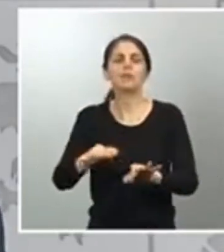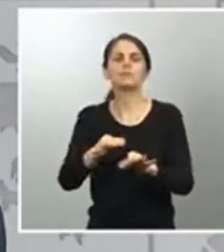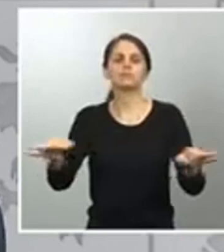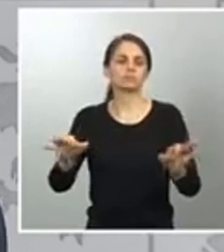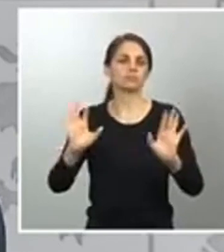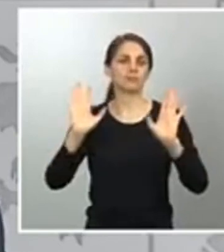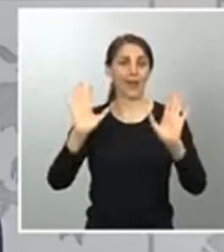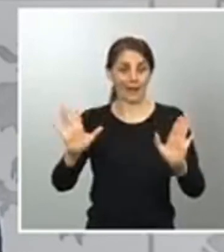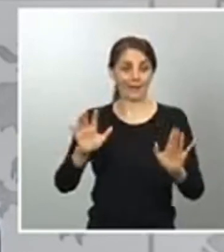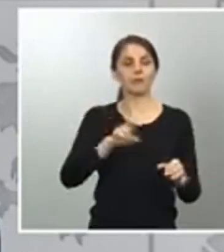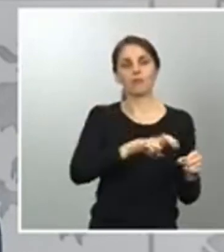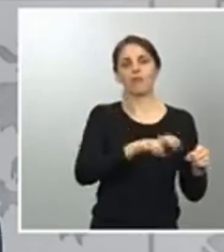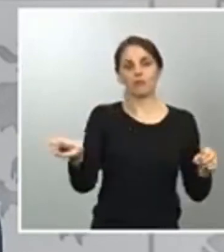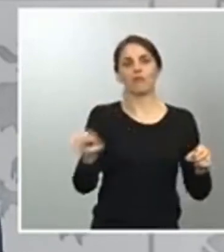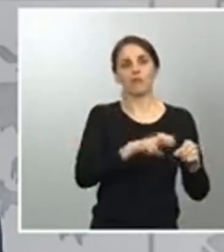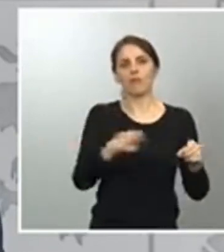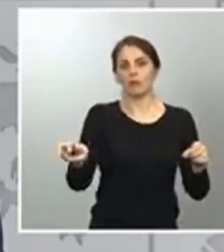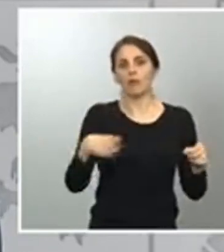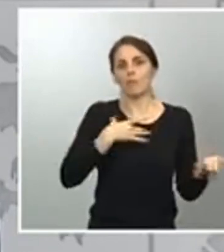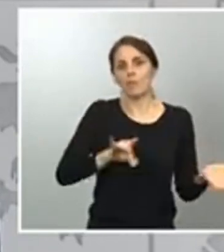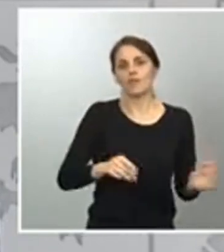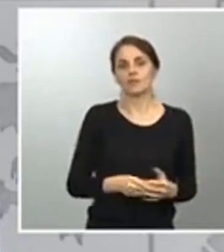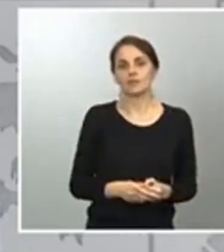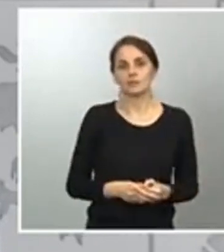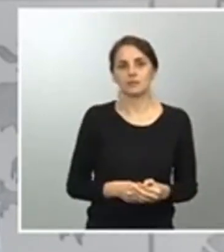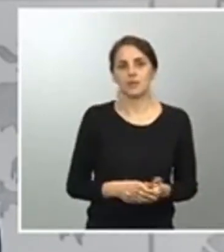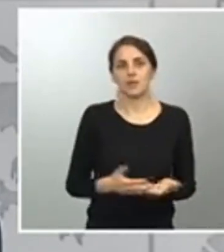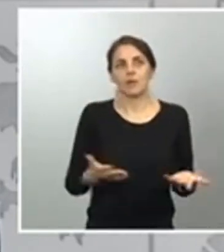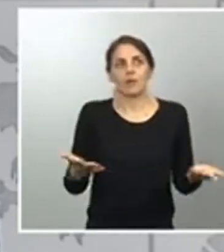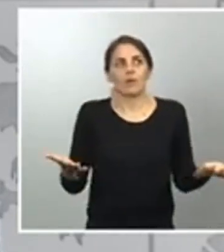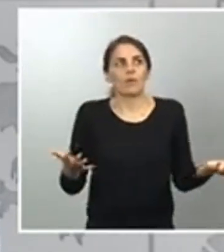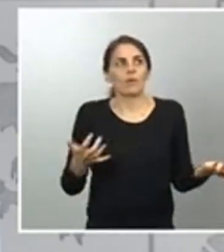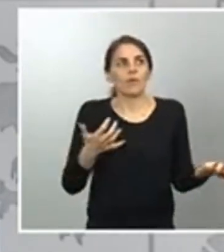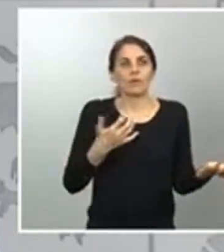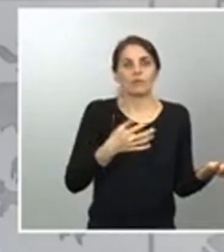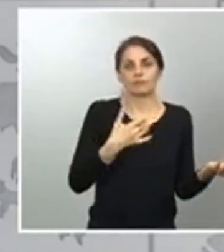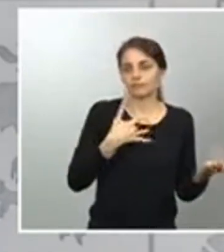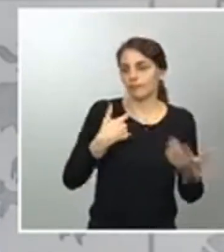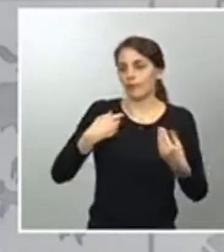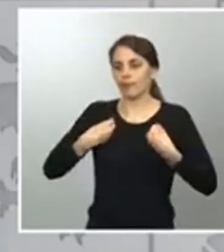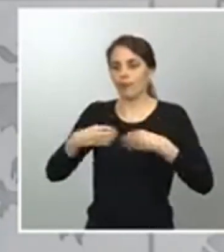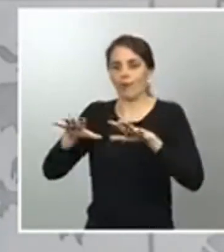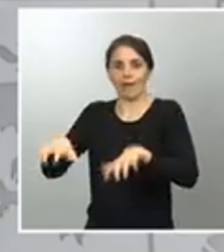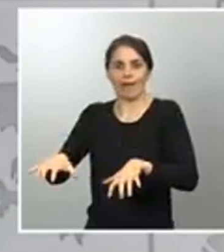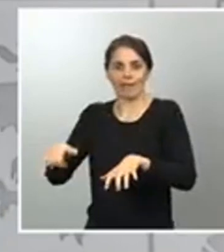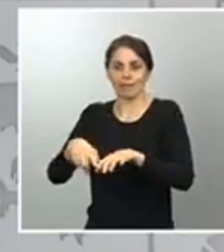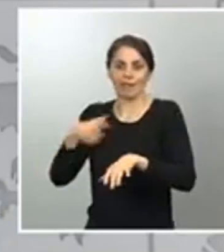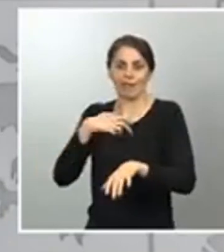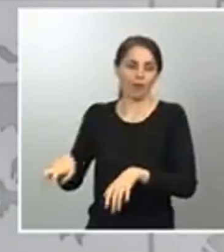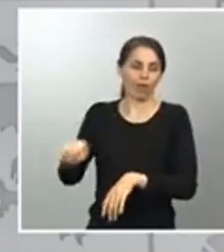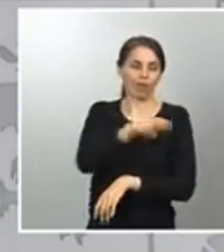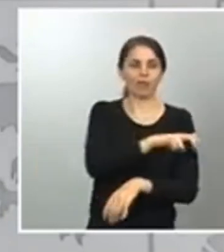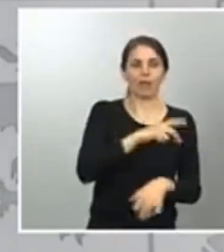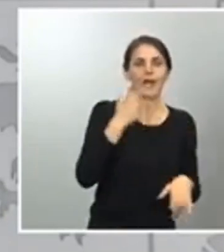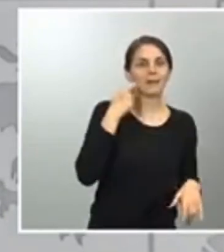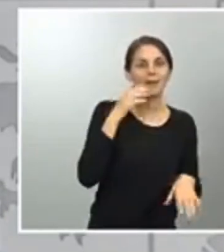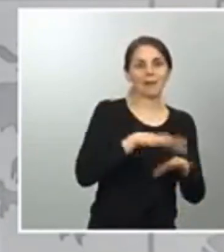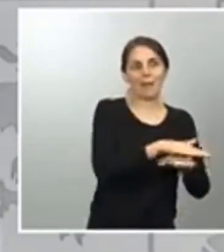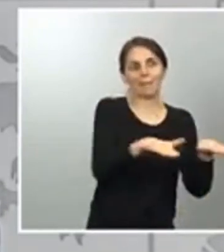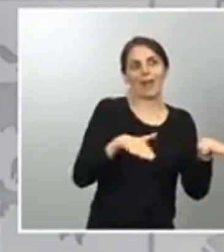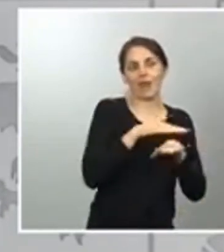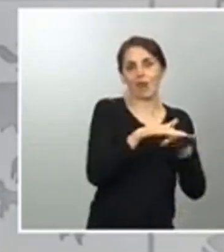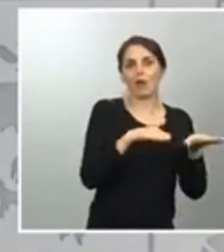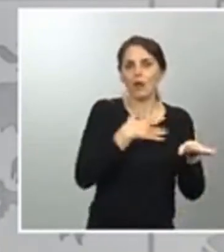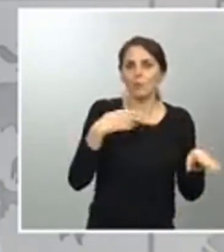ir, o quien viva en Cádiz y quiera disfrutar de las playas de Almería, pues podrá hacerlo. Pero siempre en la